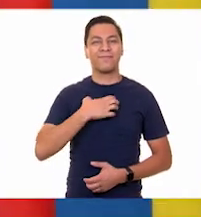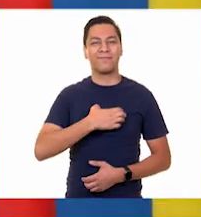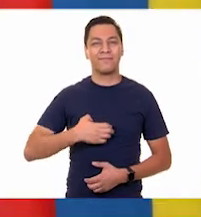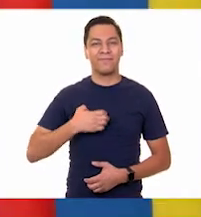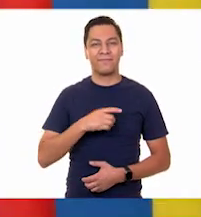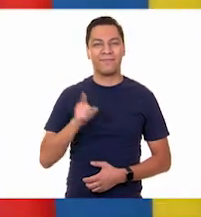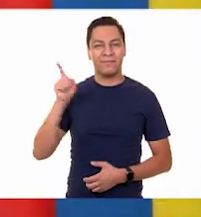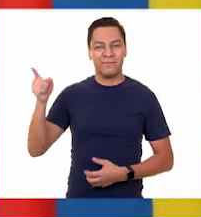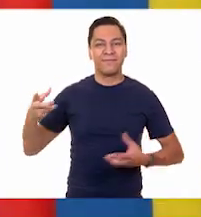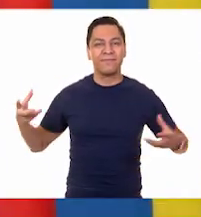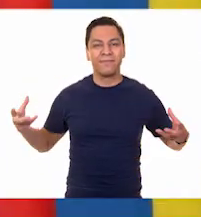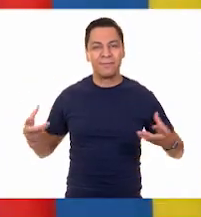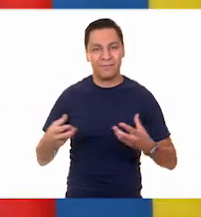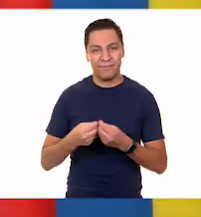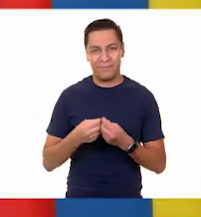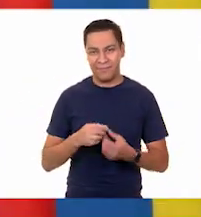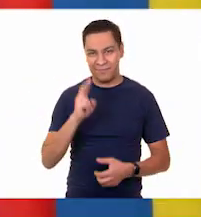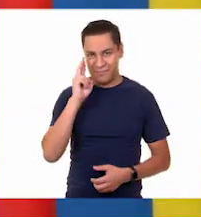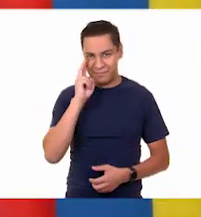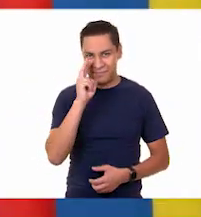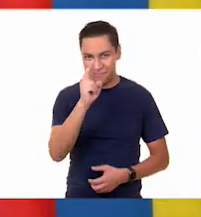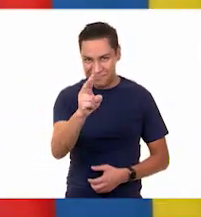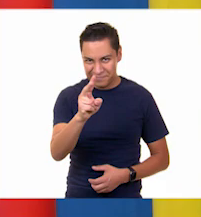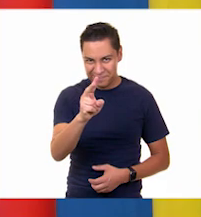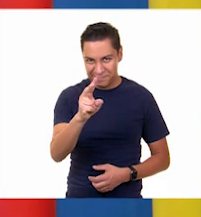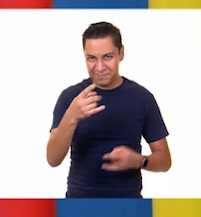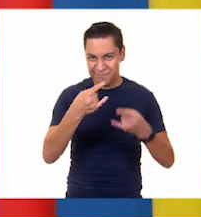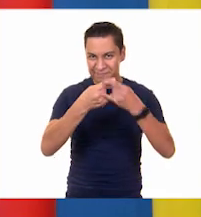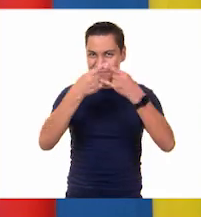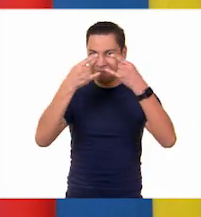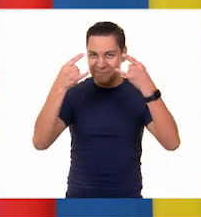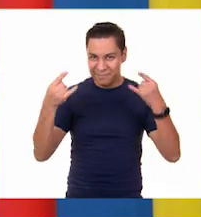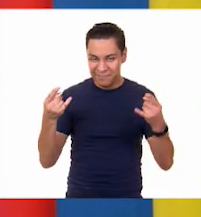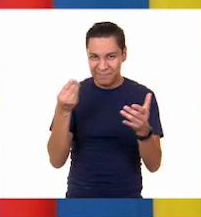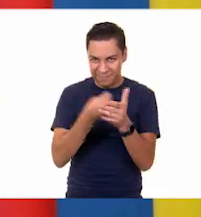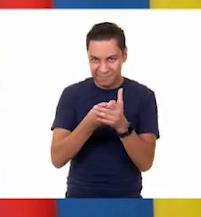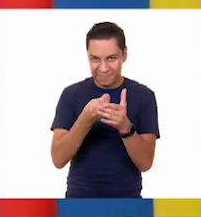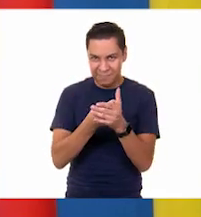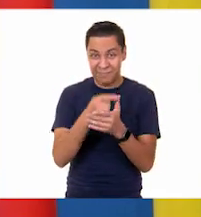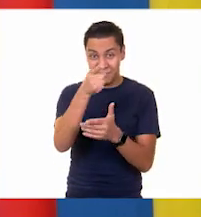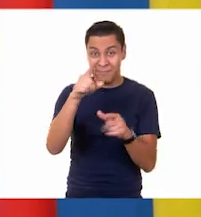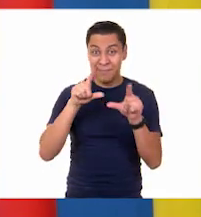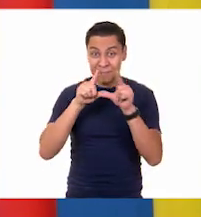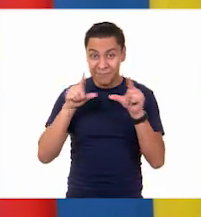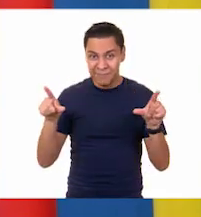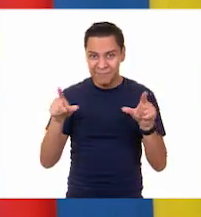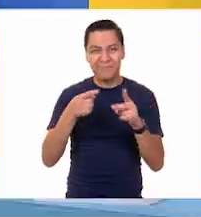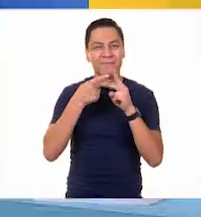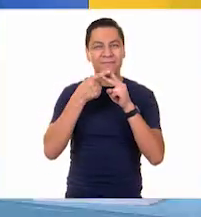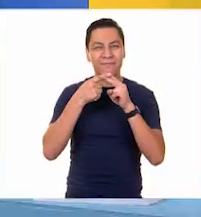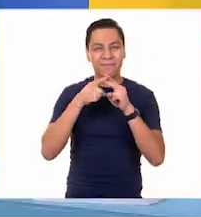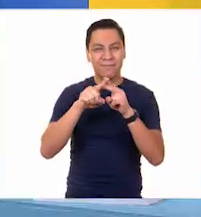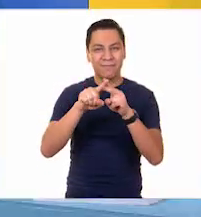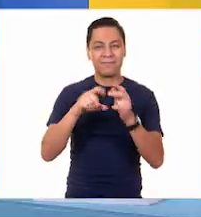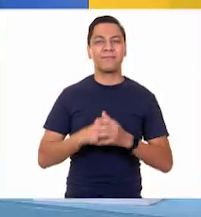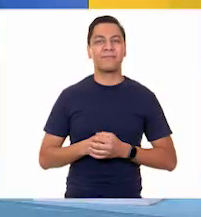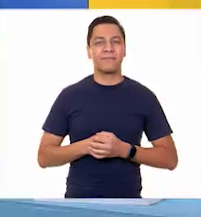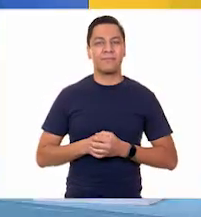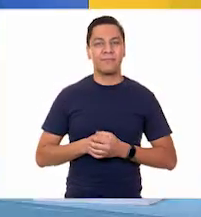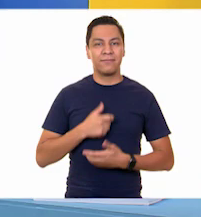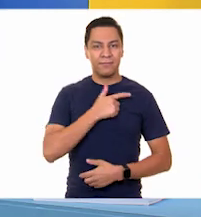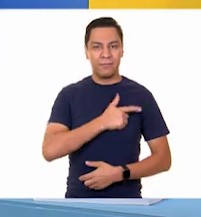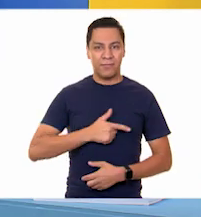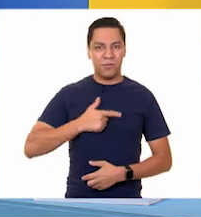el día de hoy y muy contenta de estar con ustedes en esta clase de Historia de Quinto Grado. ¿Ya están listos? ¡Comenzamos! Nos da mucho gusto